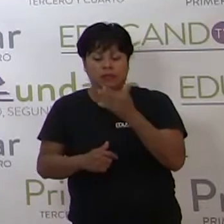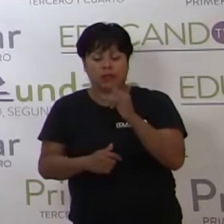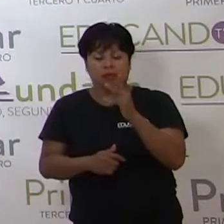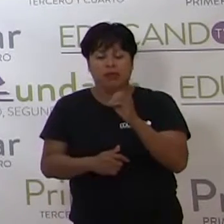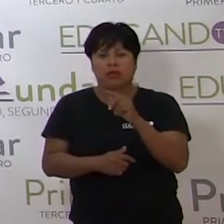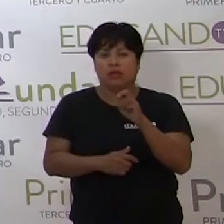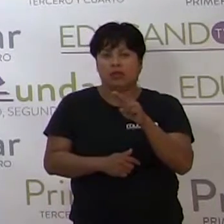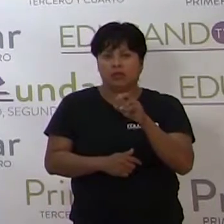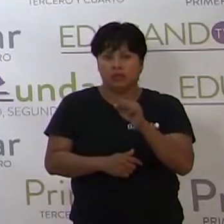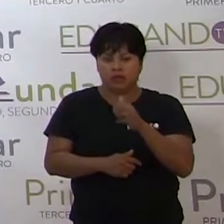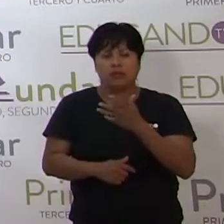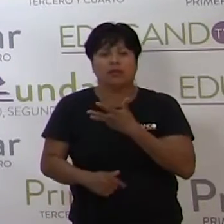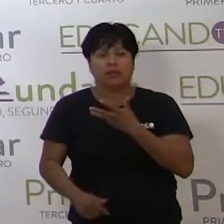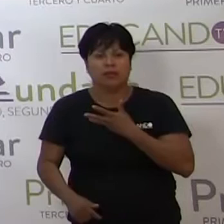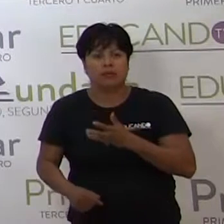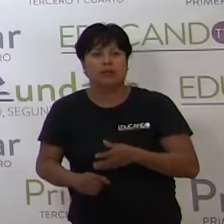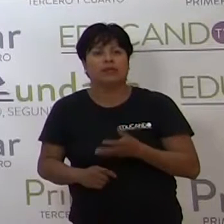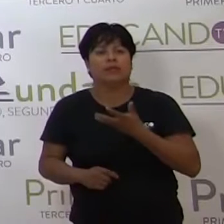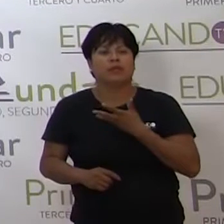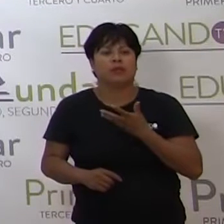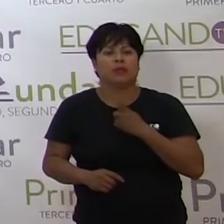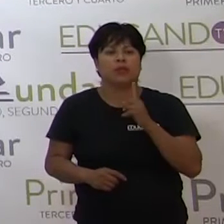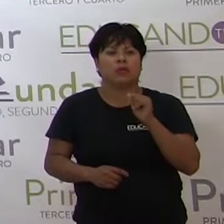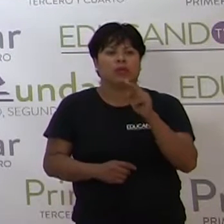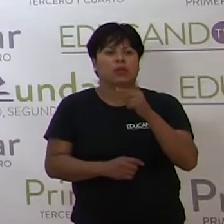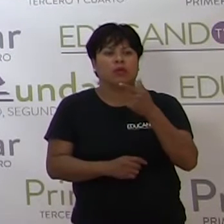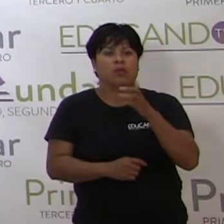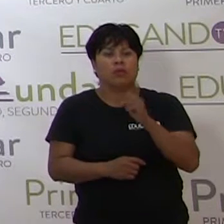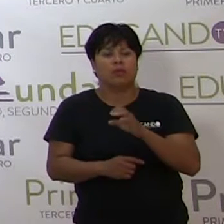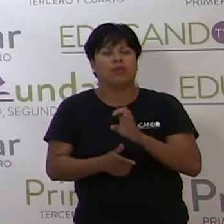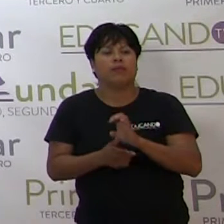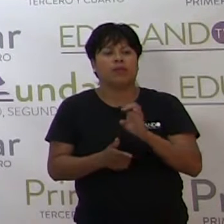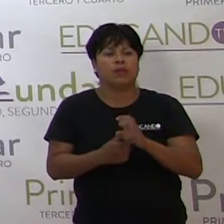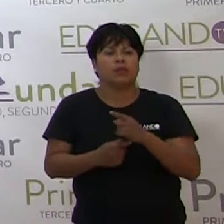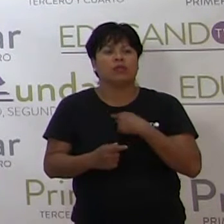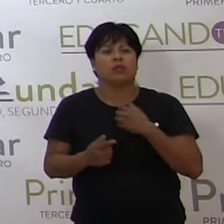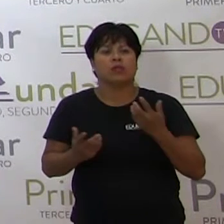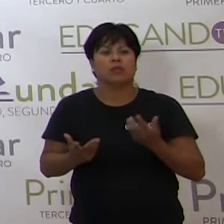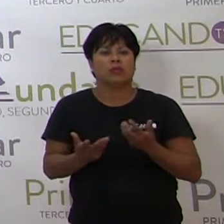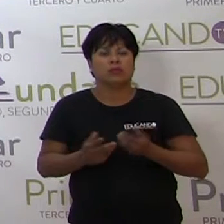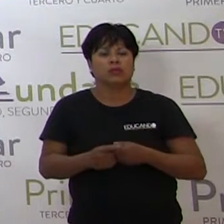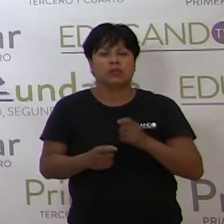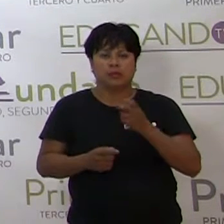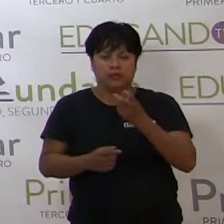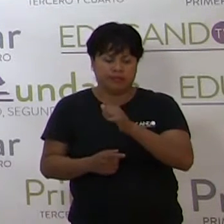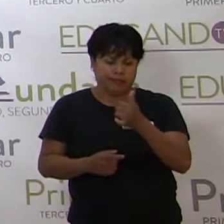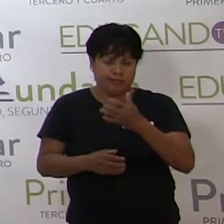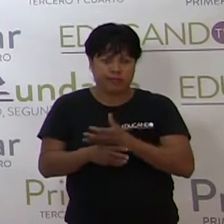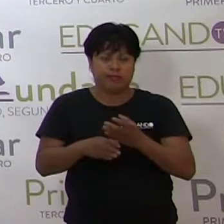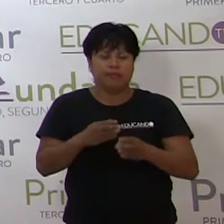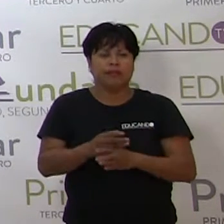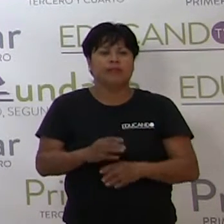hipotenusa? Tengo. Y tengo un ángulo. Entonces, lo que voy a hacer es lo siguiente.